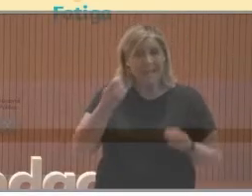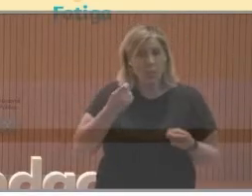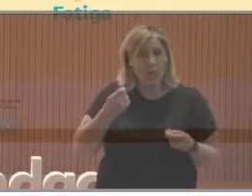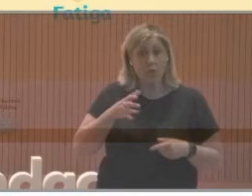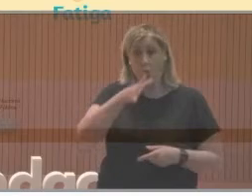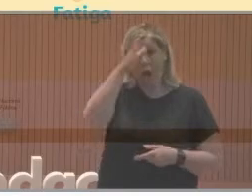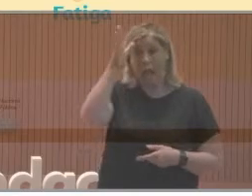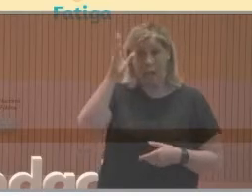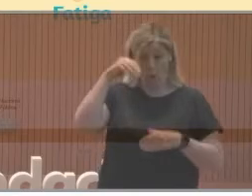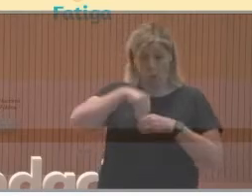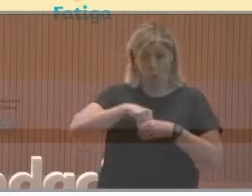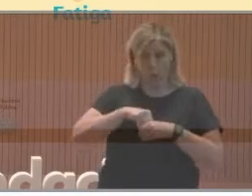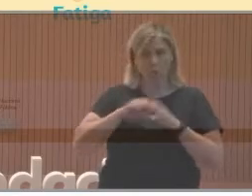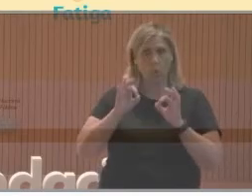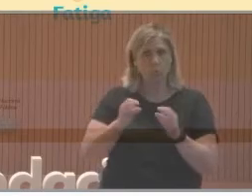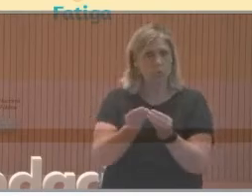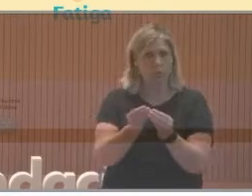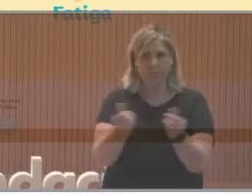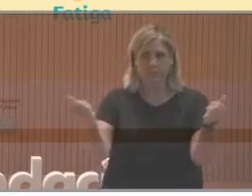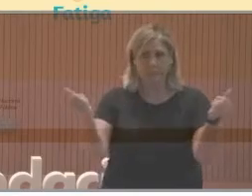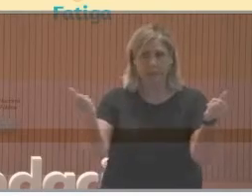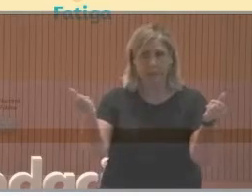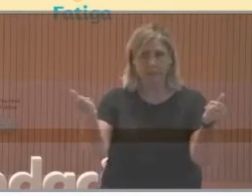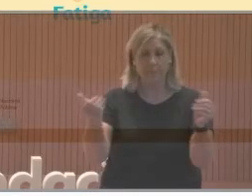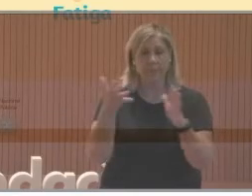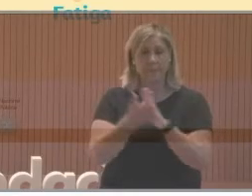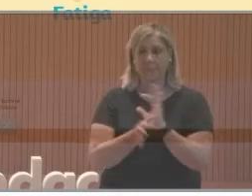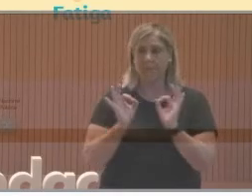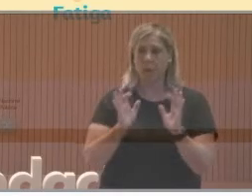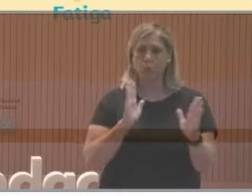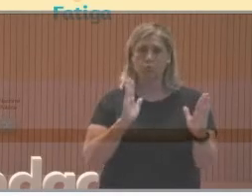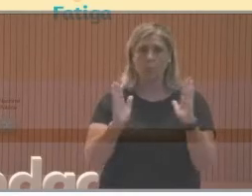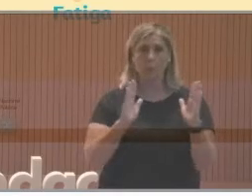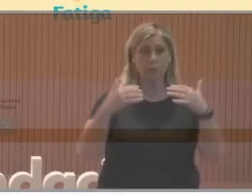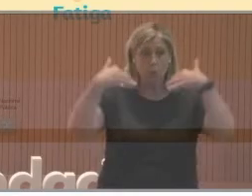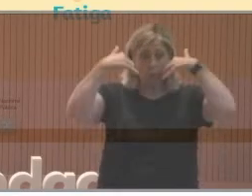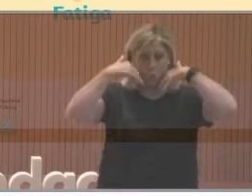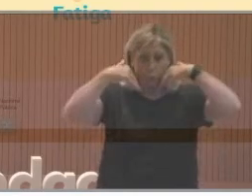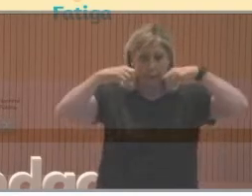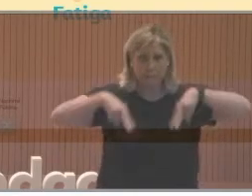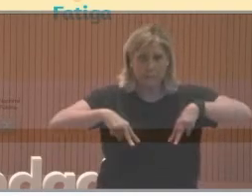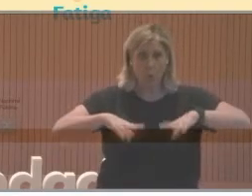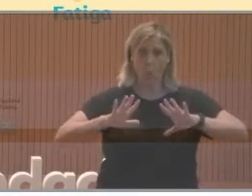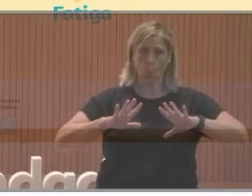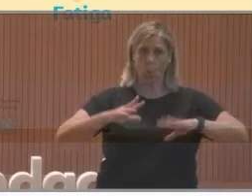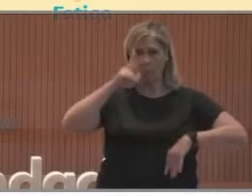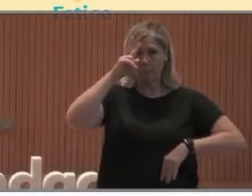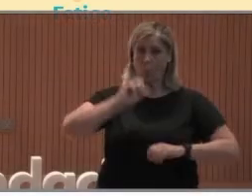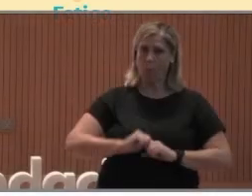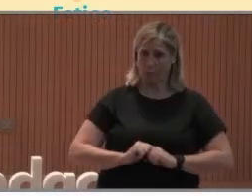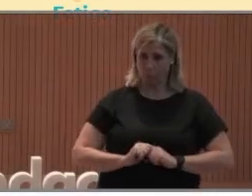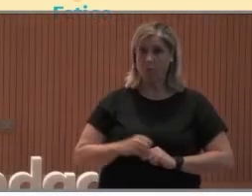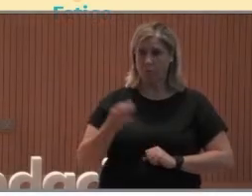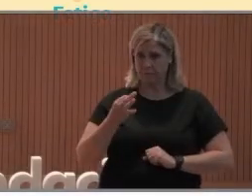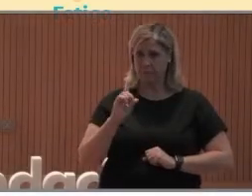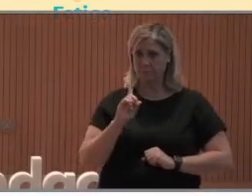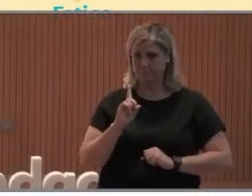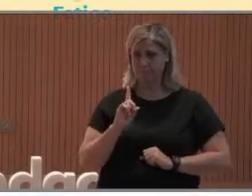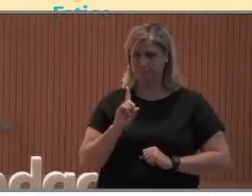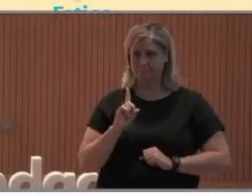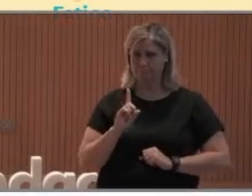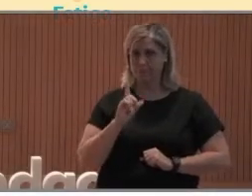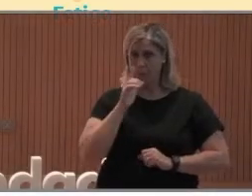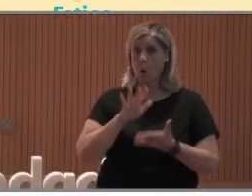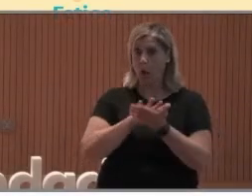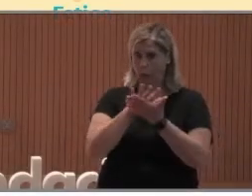calor desaparecen. Es decir, en ese momento en que dejamos de sudar nos tenemos que preocupar, porque hablaremos de